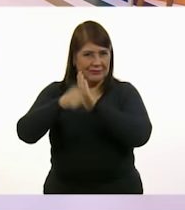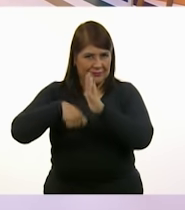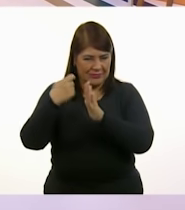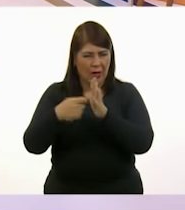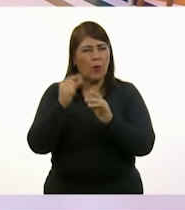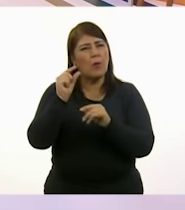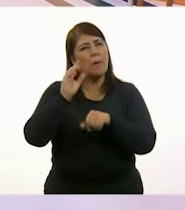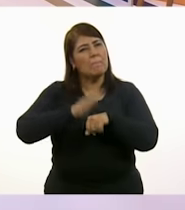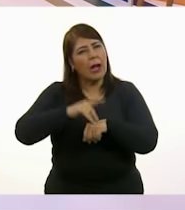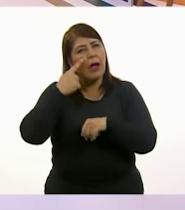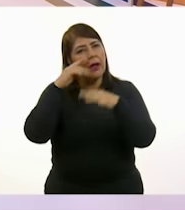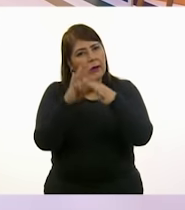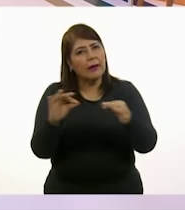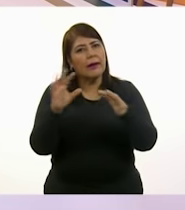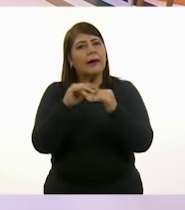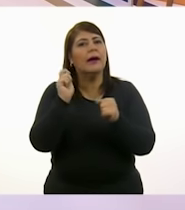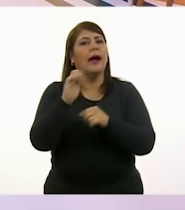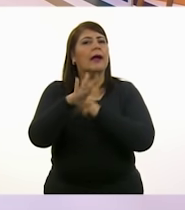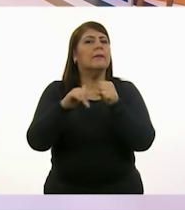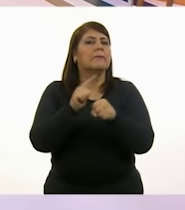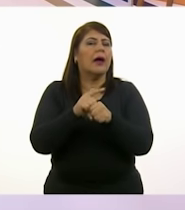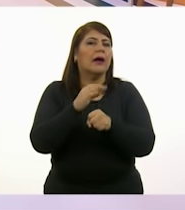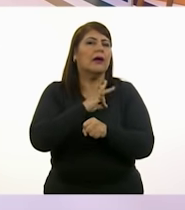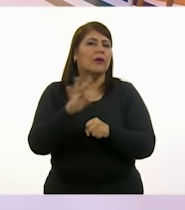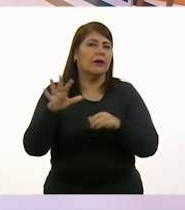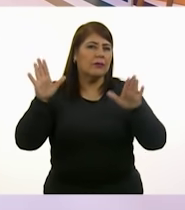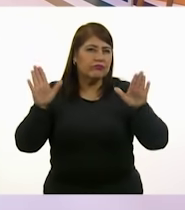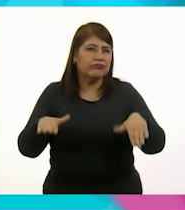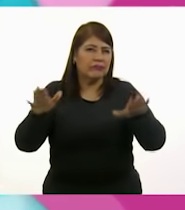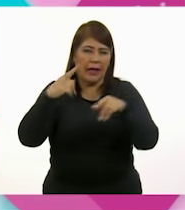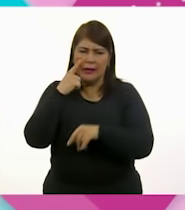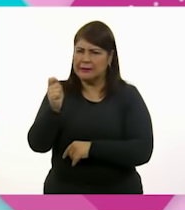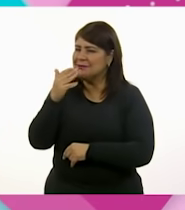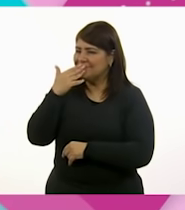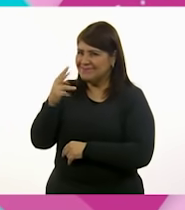más sobre los animales que vuelan ¡Y a volar! ¡Vamos a verlo!